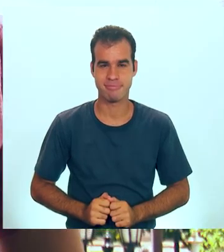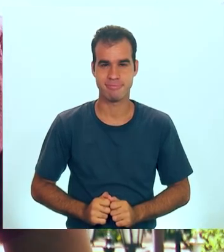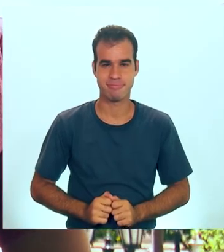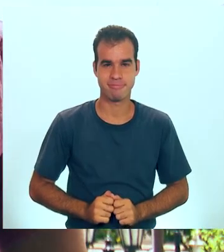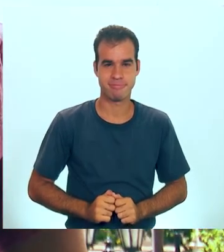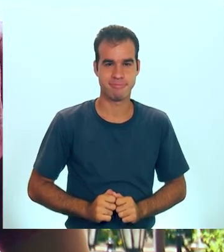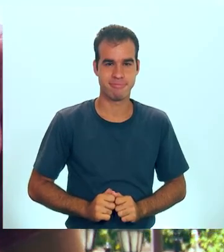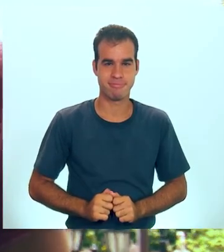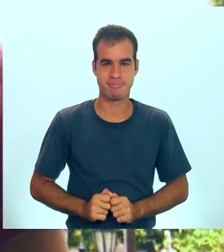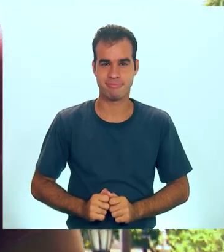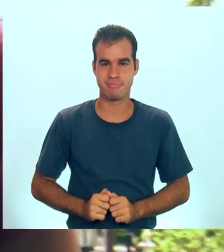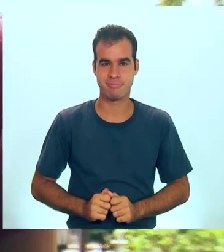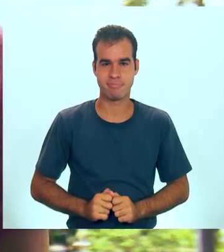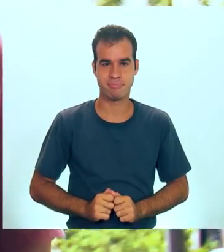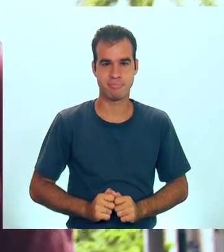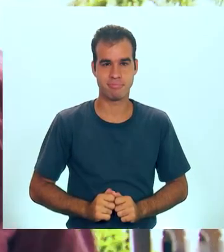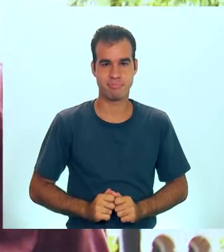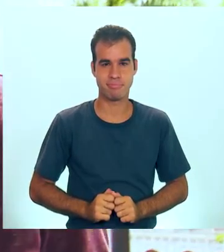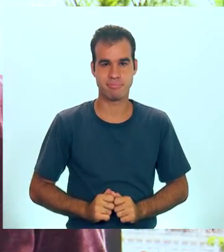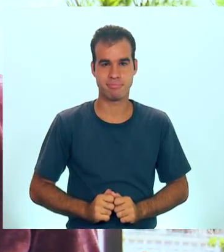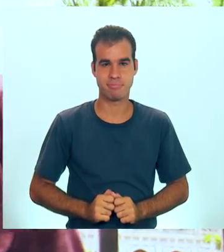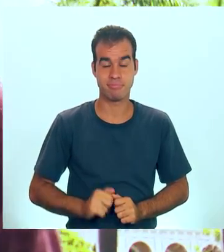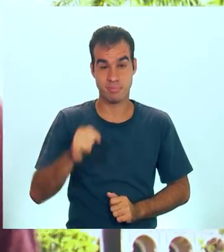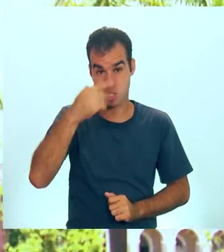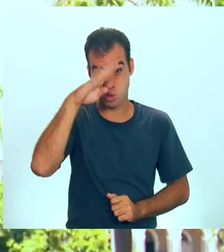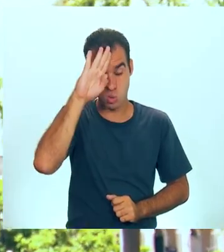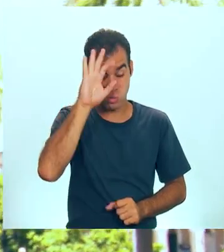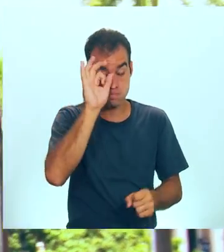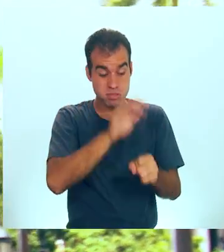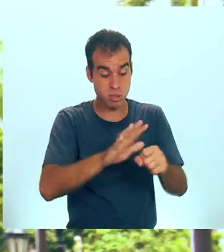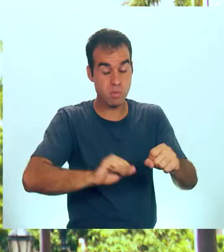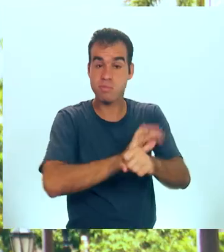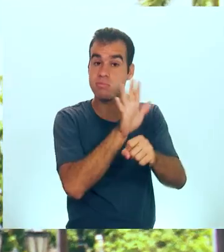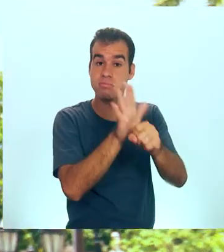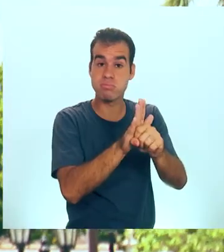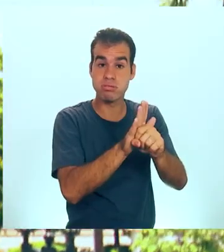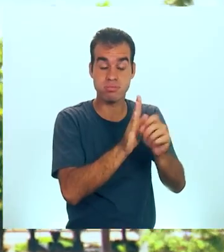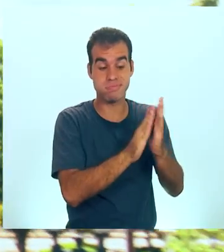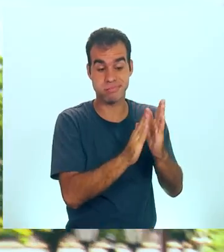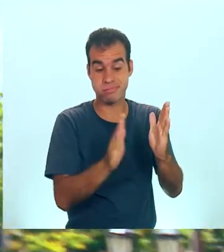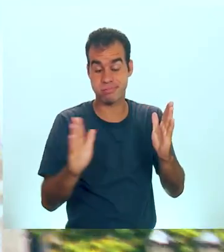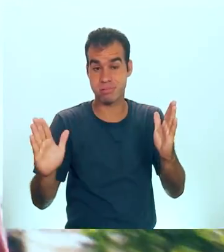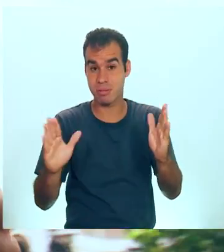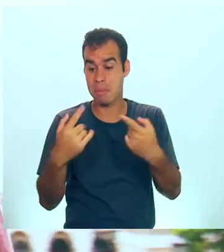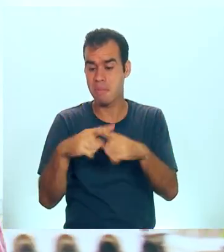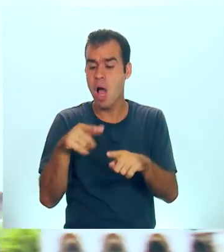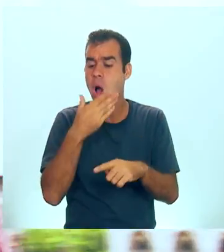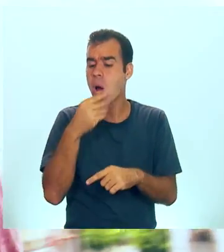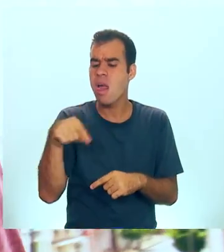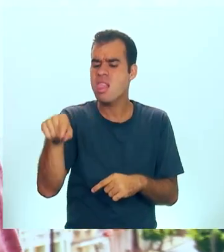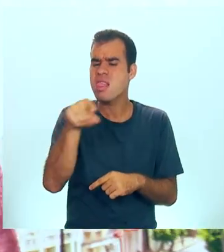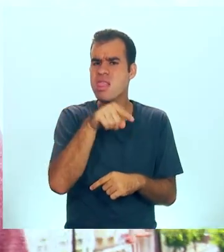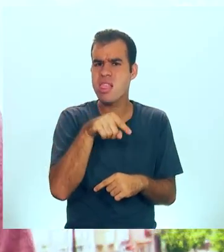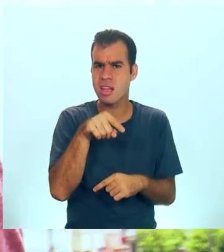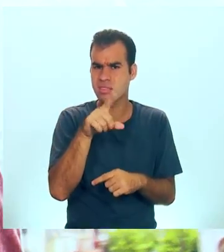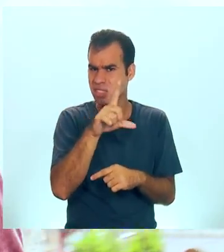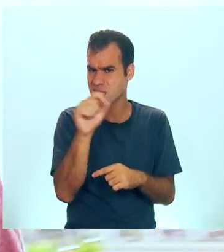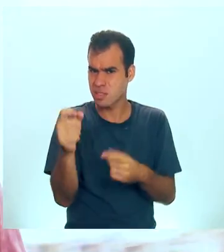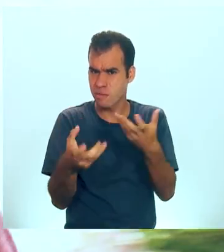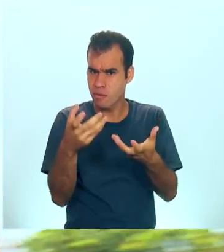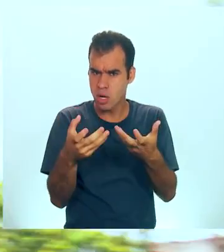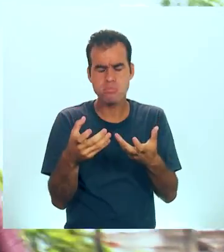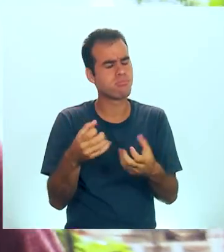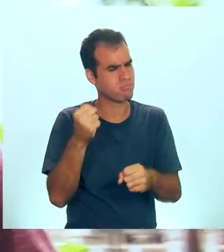La COVID-19 llegó a nuestro país sin que nadie la invitara, pero los jóvenes cienfuegueros han sabido responder con trabajo arduo y